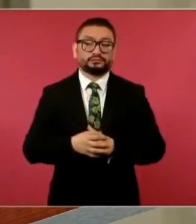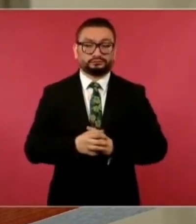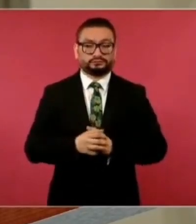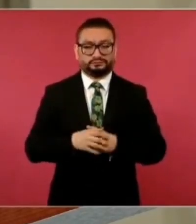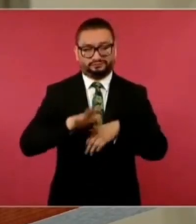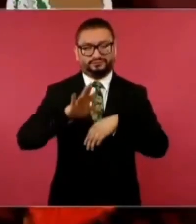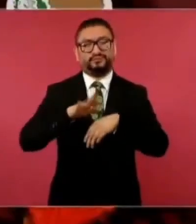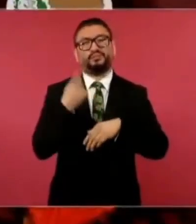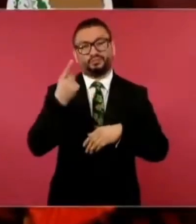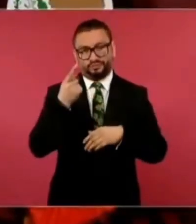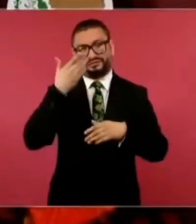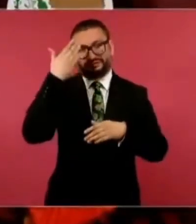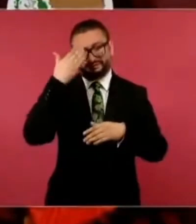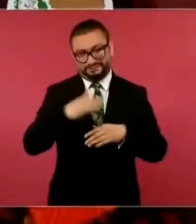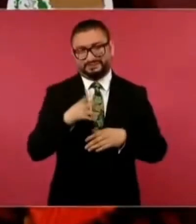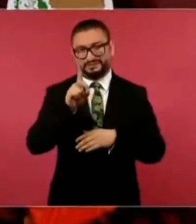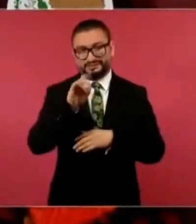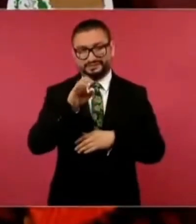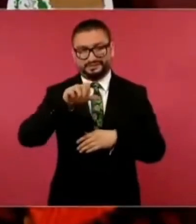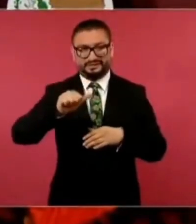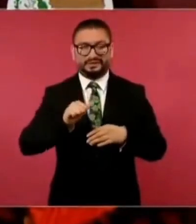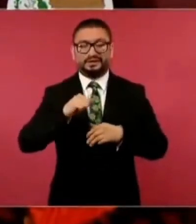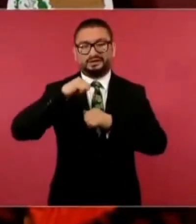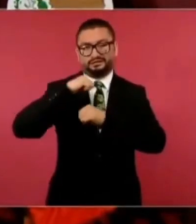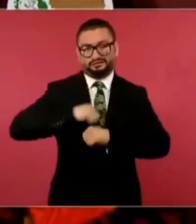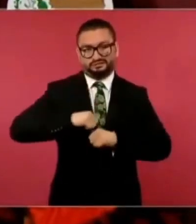Porque hay agentes,